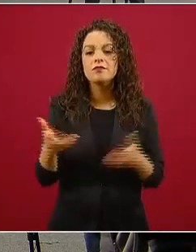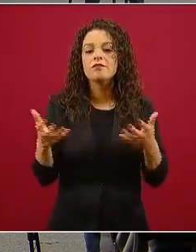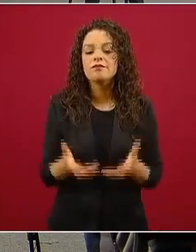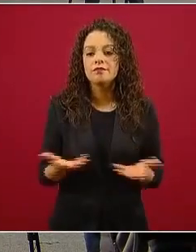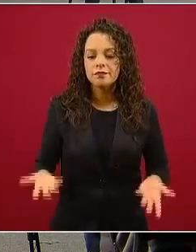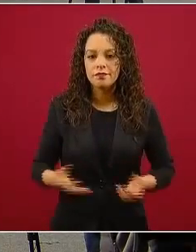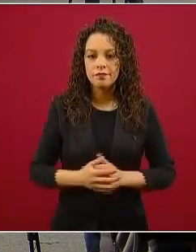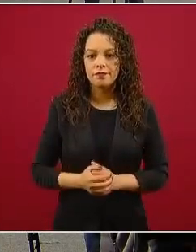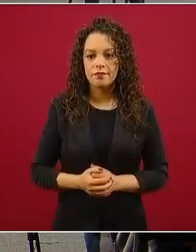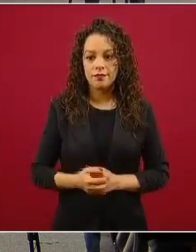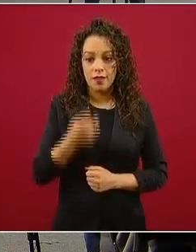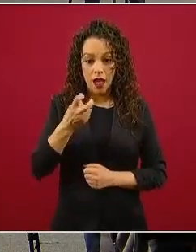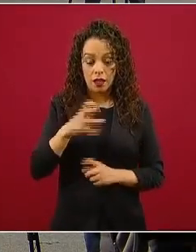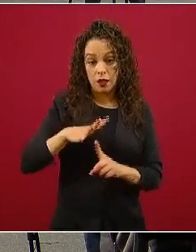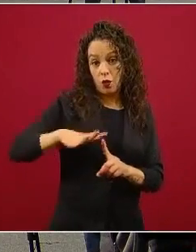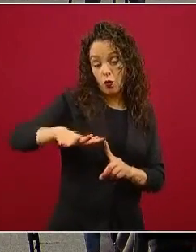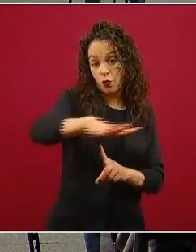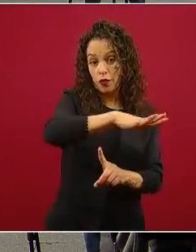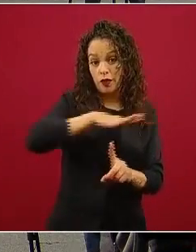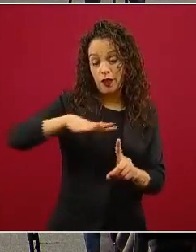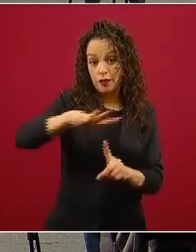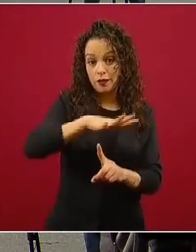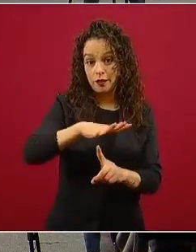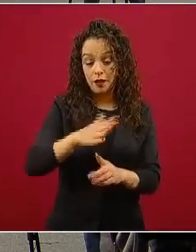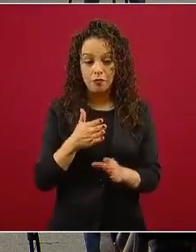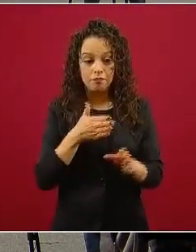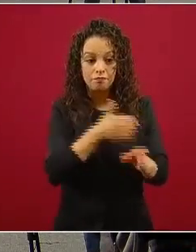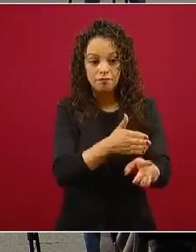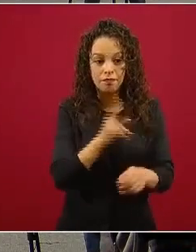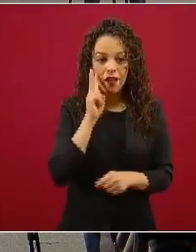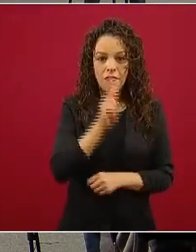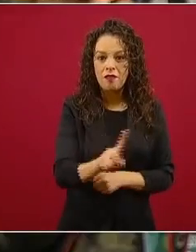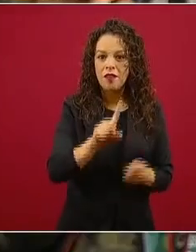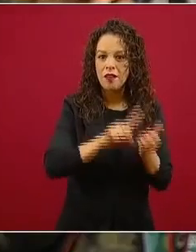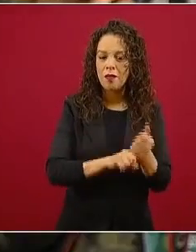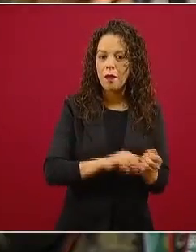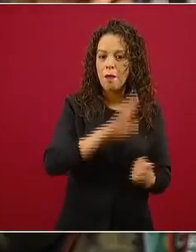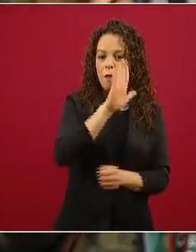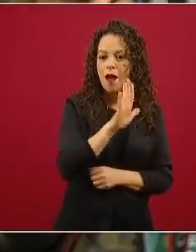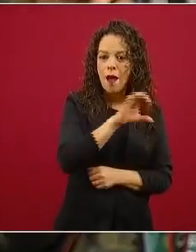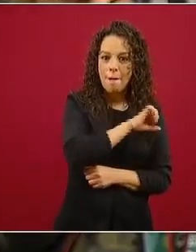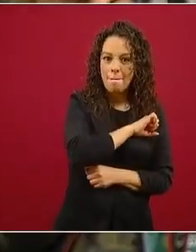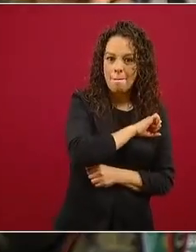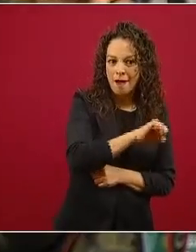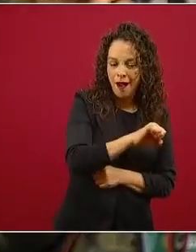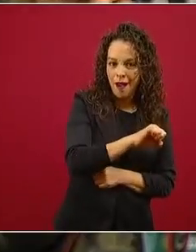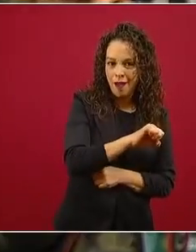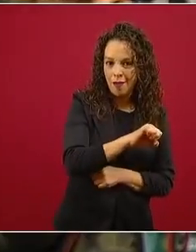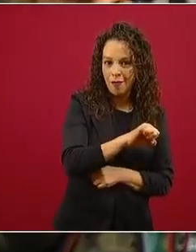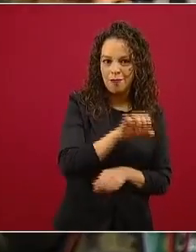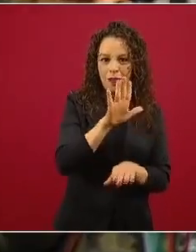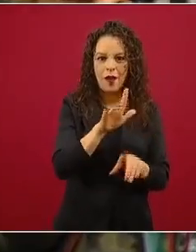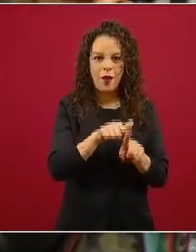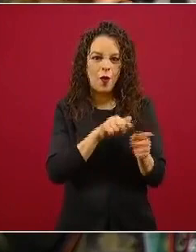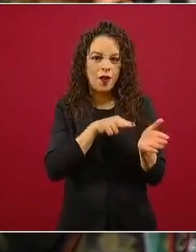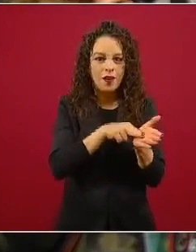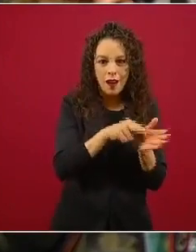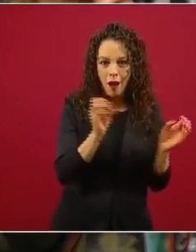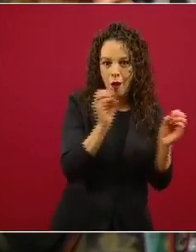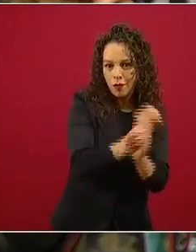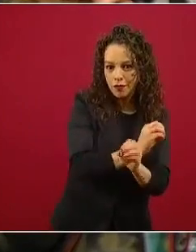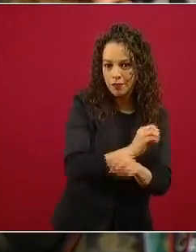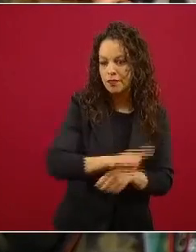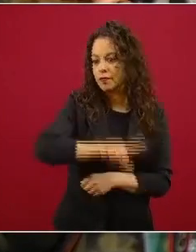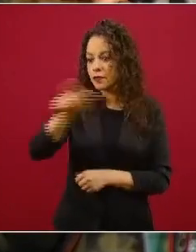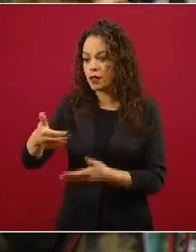este contexto donde por un lado pues se ve ir la oscuridad y por otro, bueno, pues hoy se está celebrando además la entrada en vigor